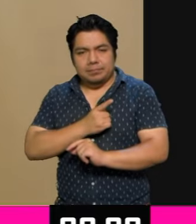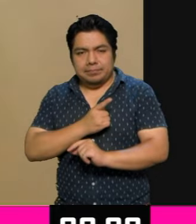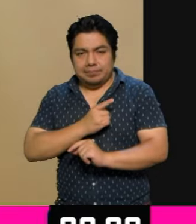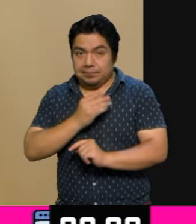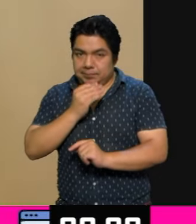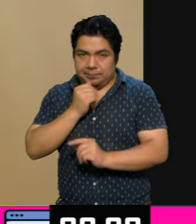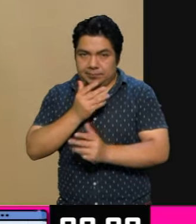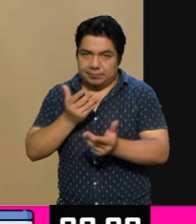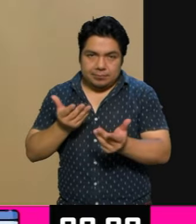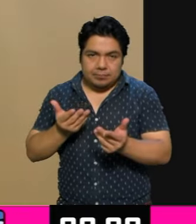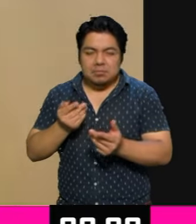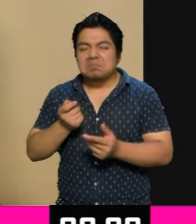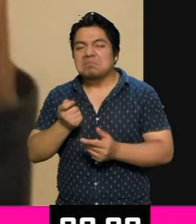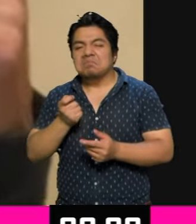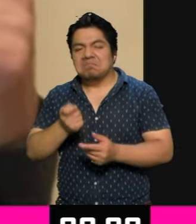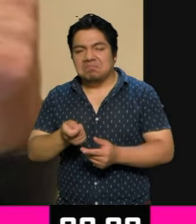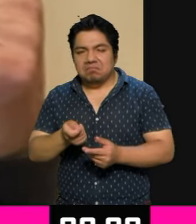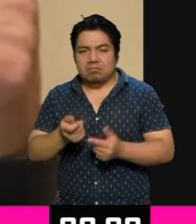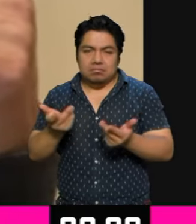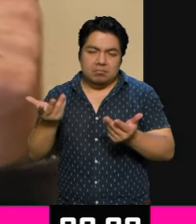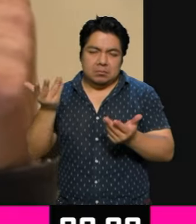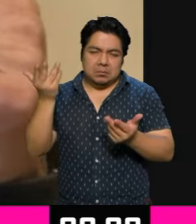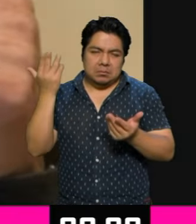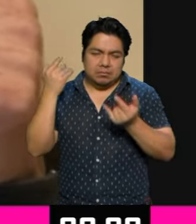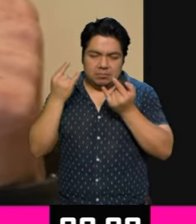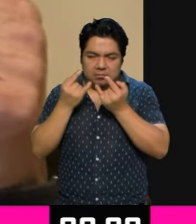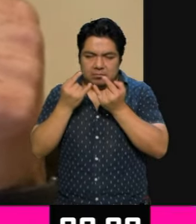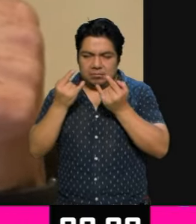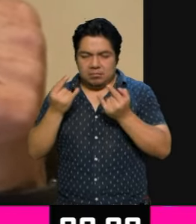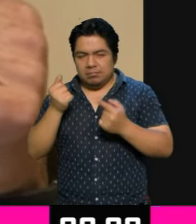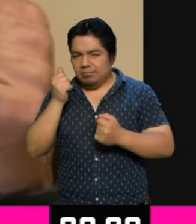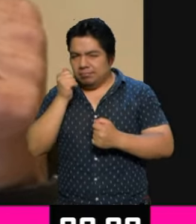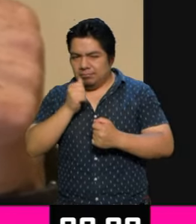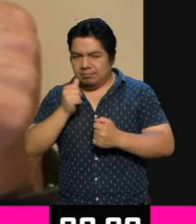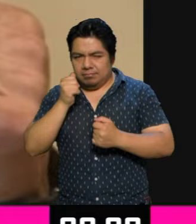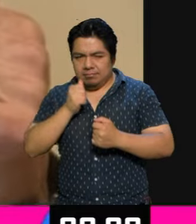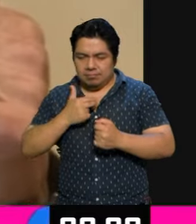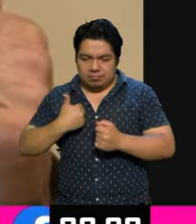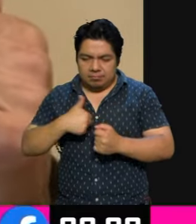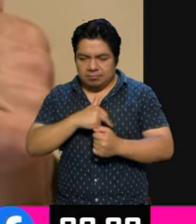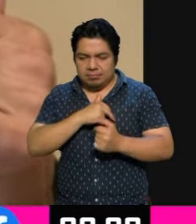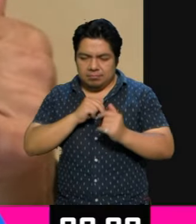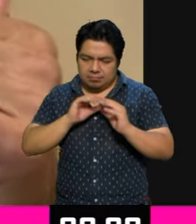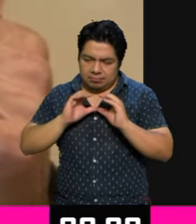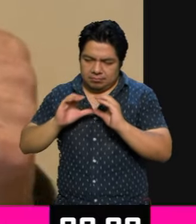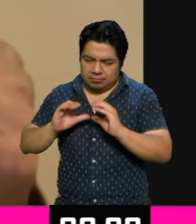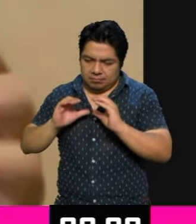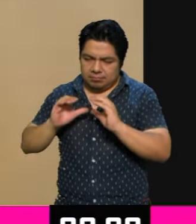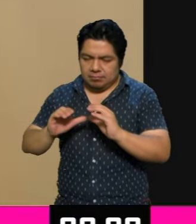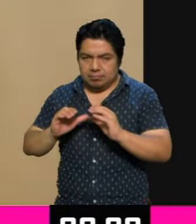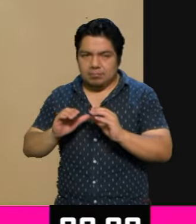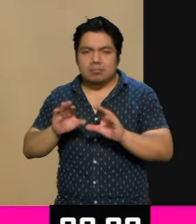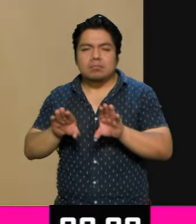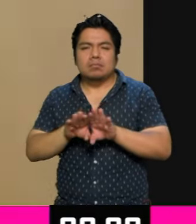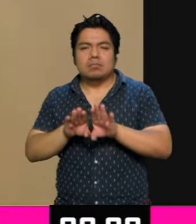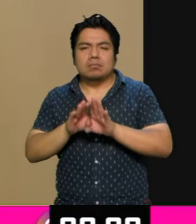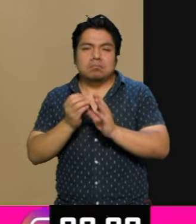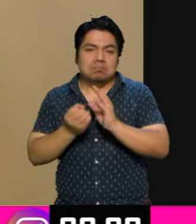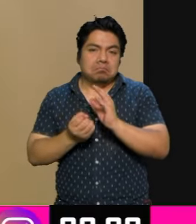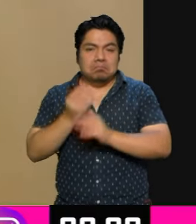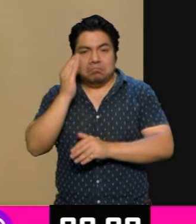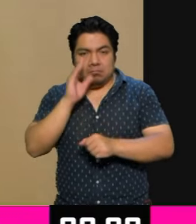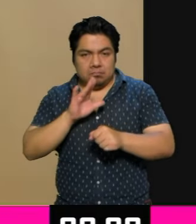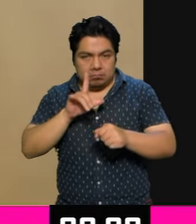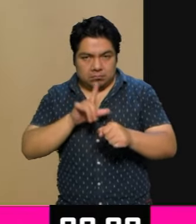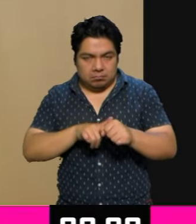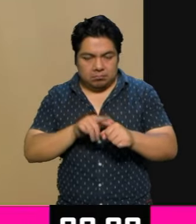Exacto. ¿Qué significa eso? Pues que históricamente hemos sido compasivos. No es un invento de la cultura el cuidar a nuestros hijos,